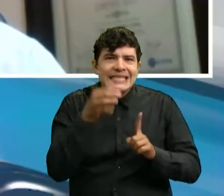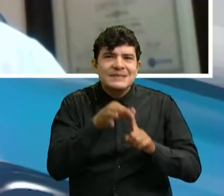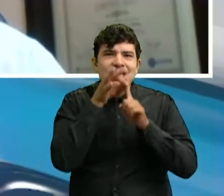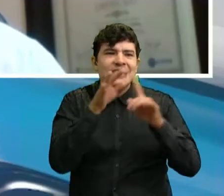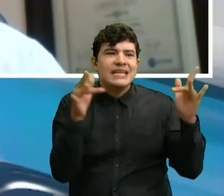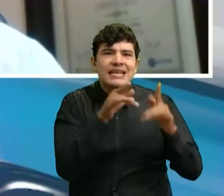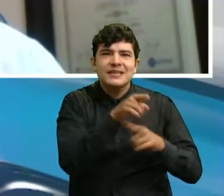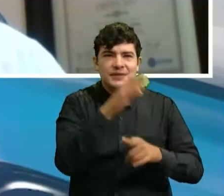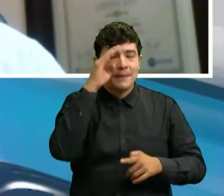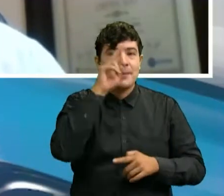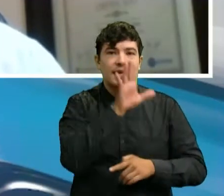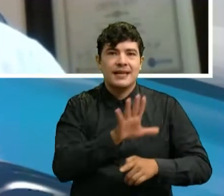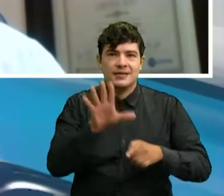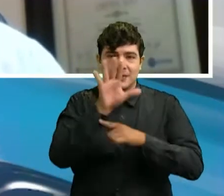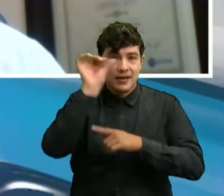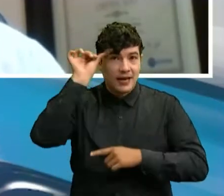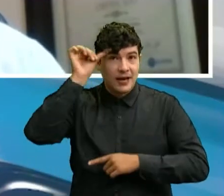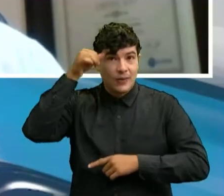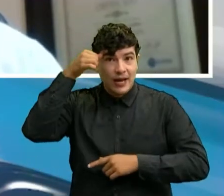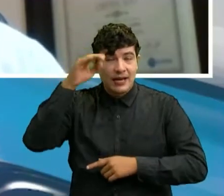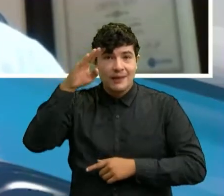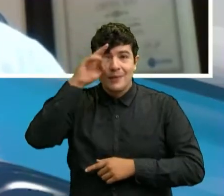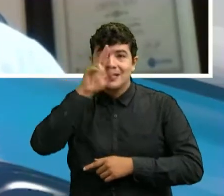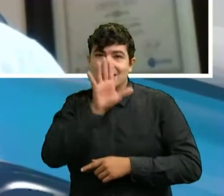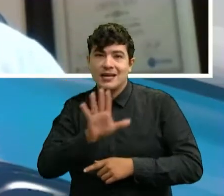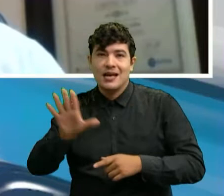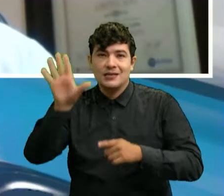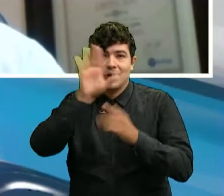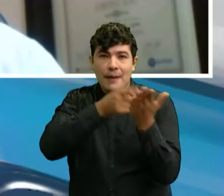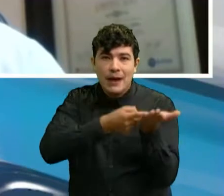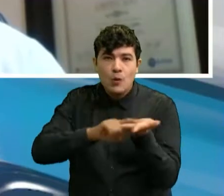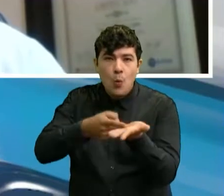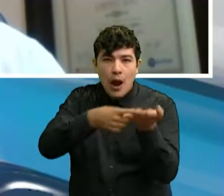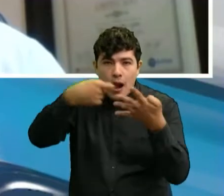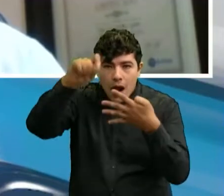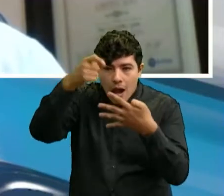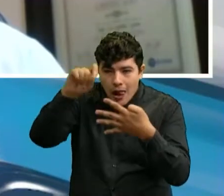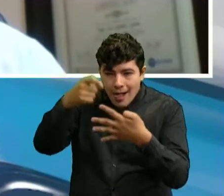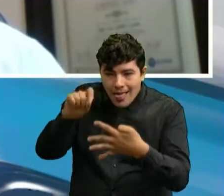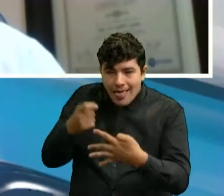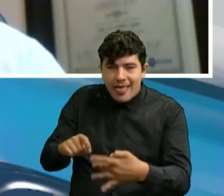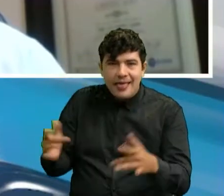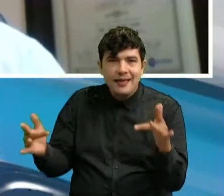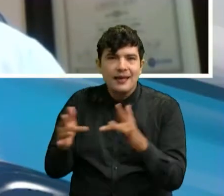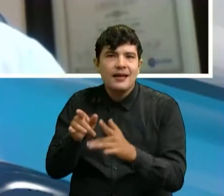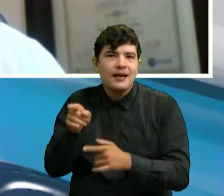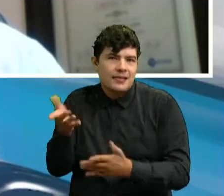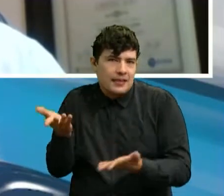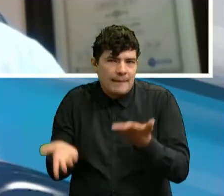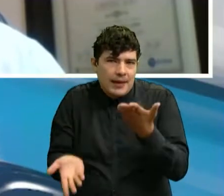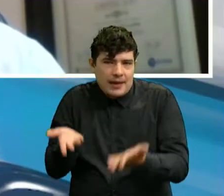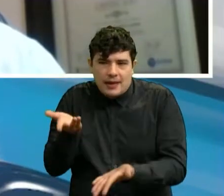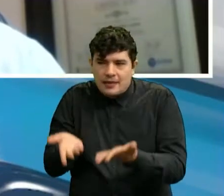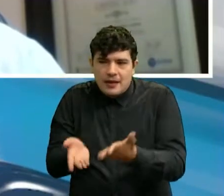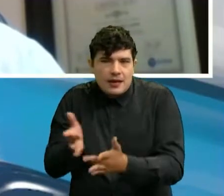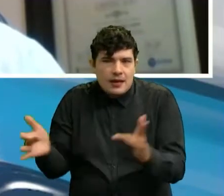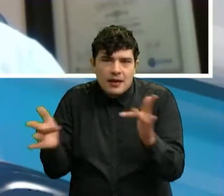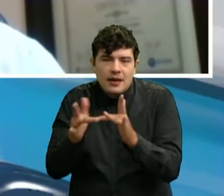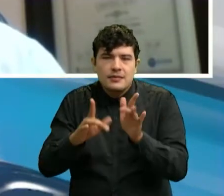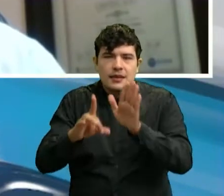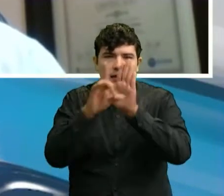Recordemos que los miembros de la fuerza pública, el baremo, el manual de calificación, corresponde al contenido en el